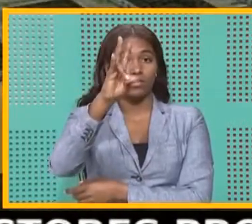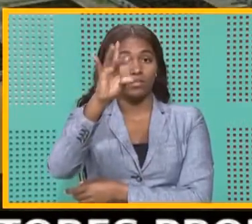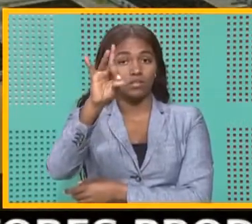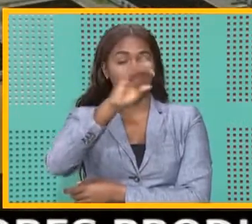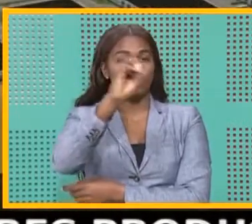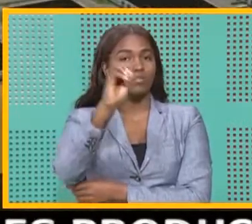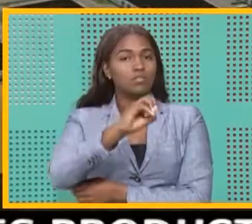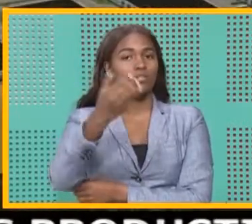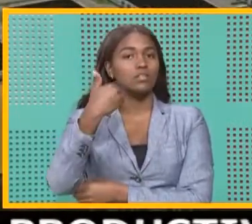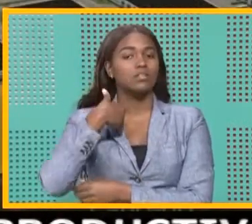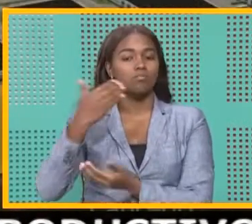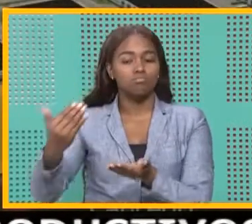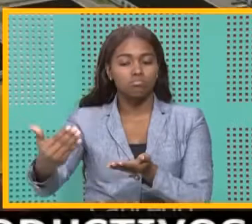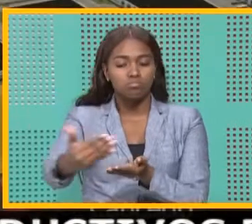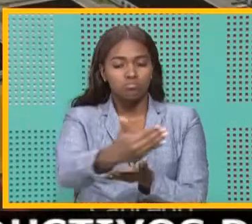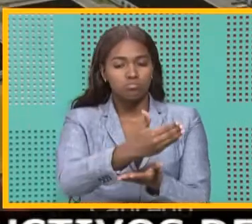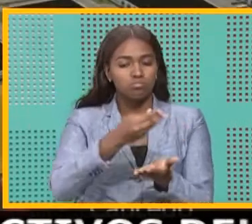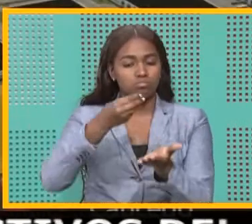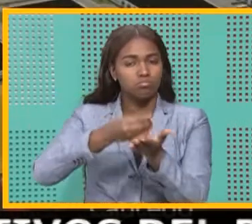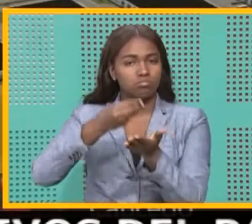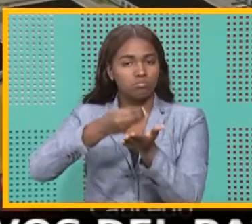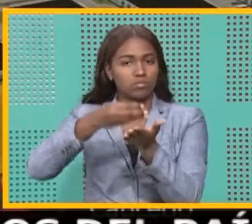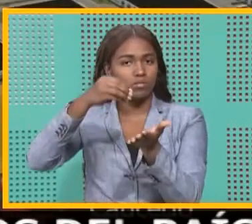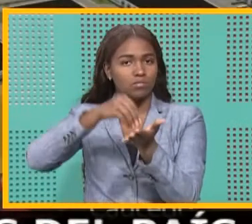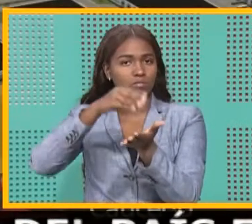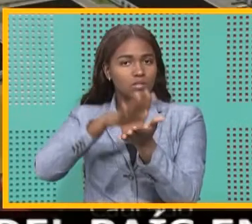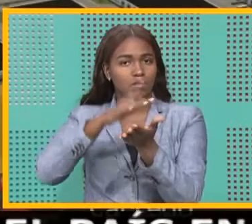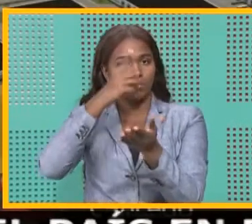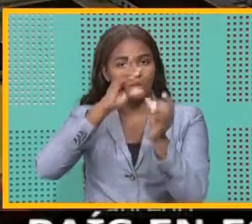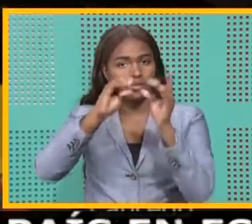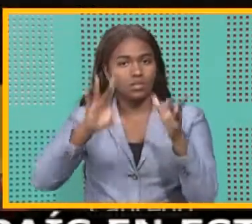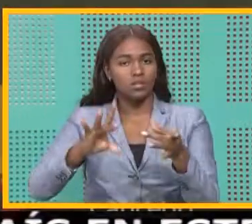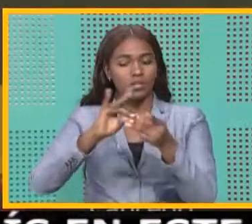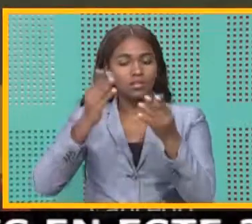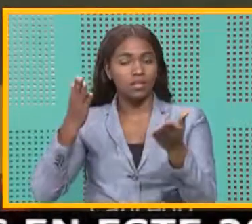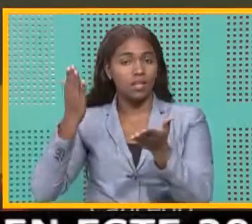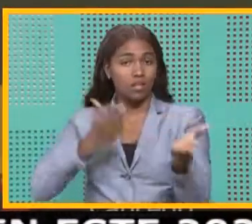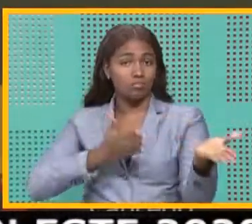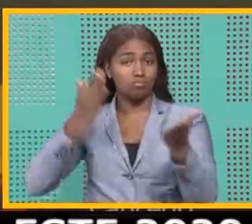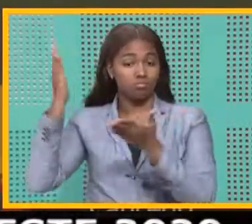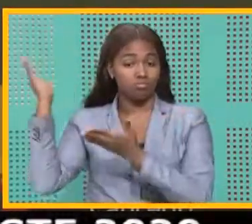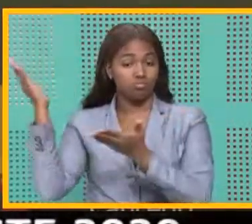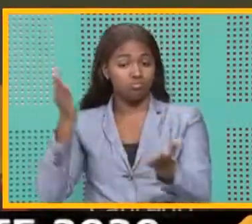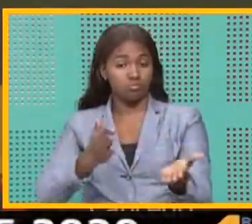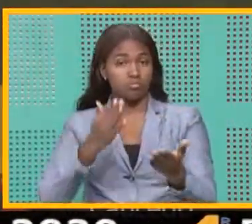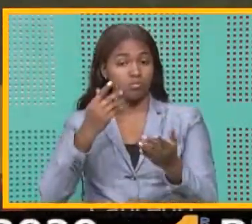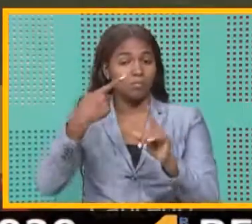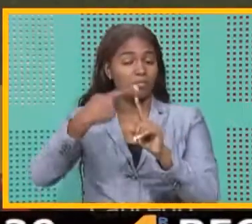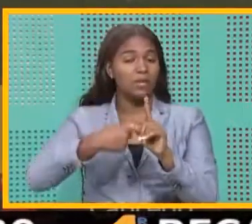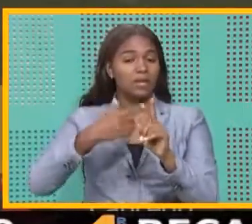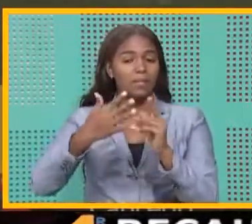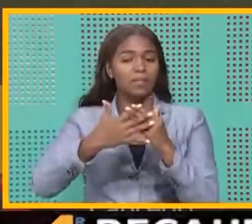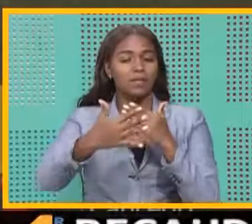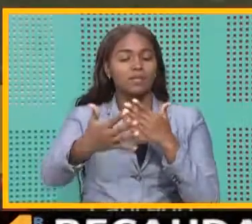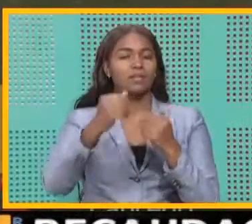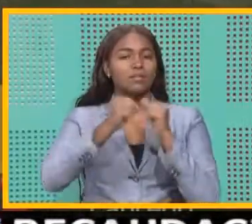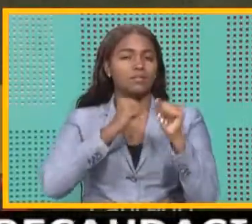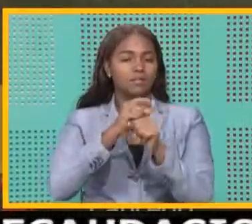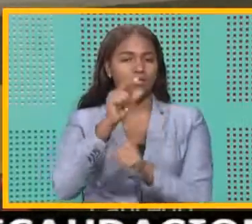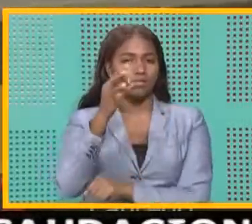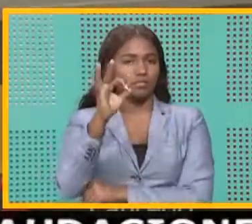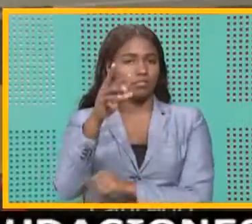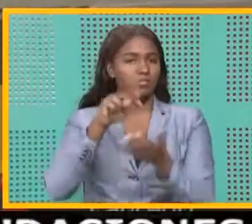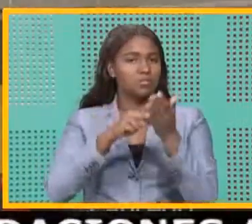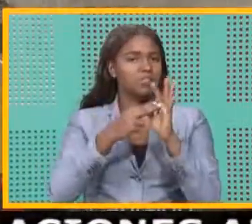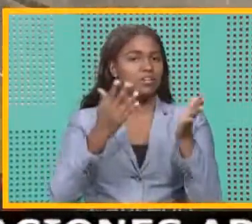74.78% de las recaudaciones registradas por la Dirección General de Aduanas en los primeros meses del 2019, es decir, de